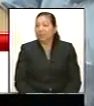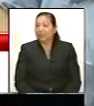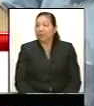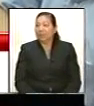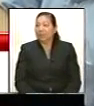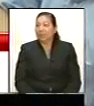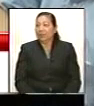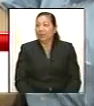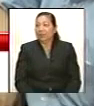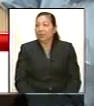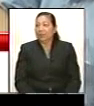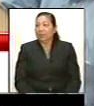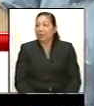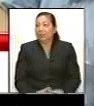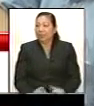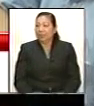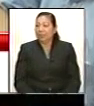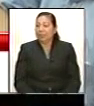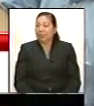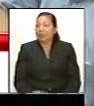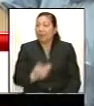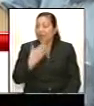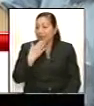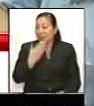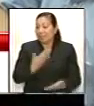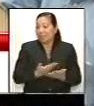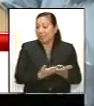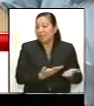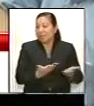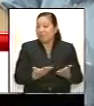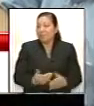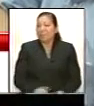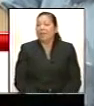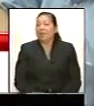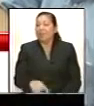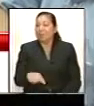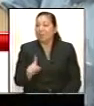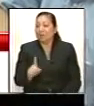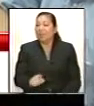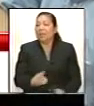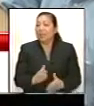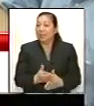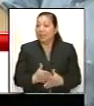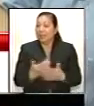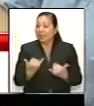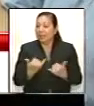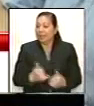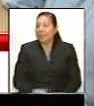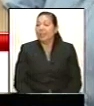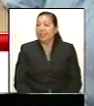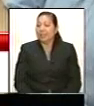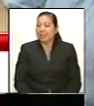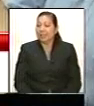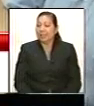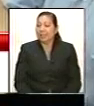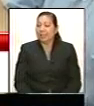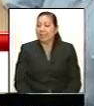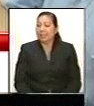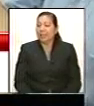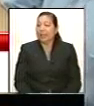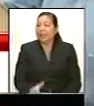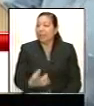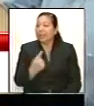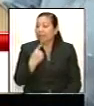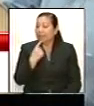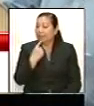de Educación y quiero primero agradecer la invitación. Creo que es la primera vez que estamos participando de esta mesa. Y quería